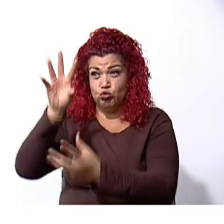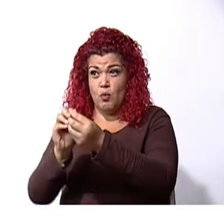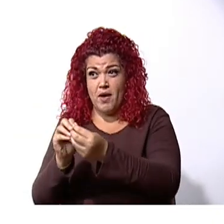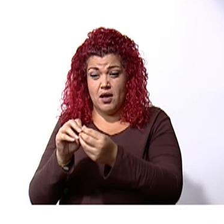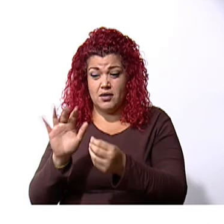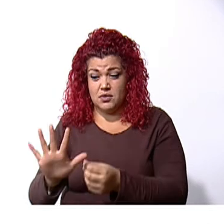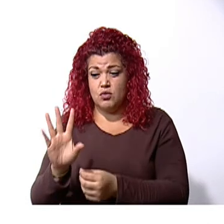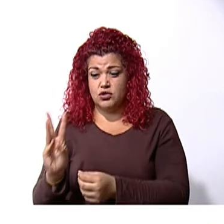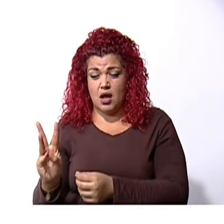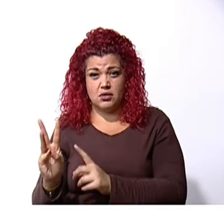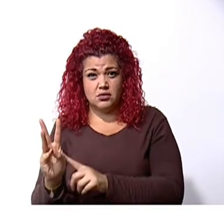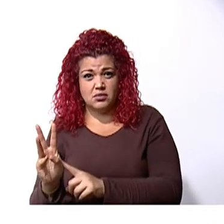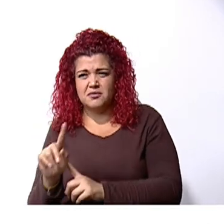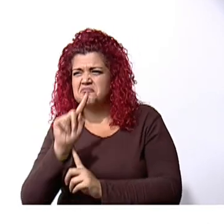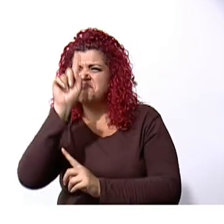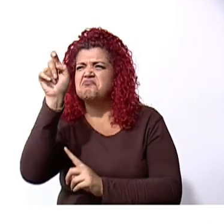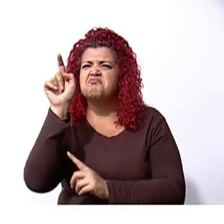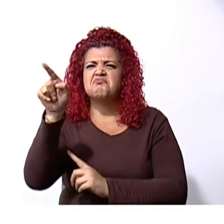piensen.